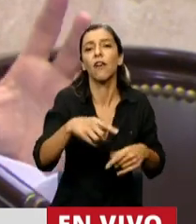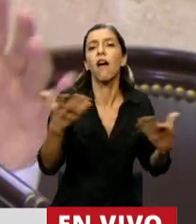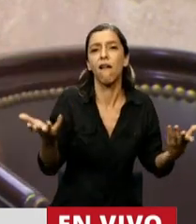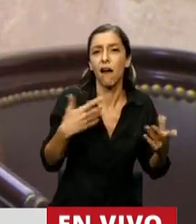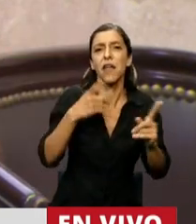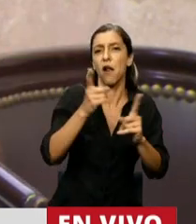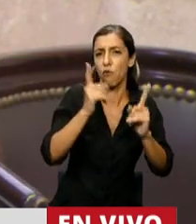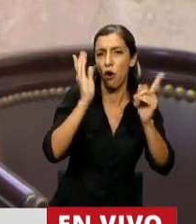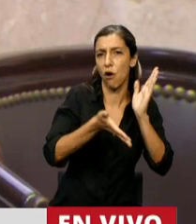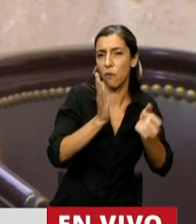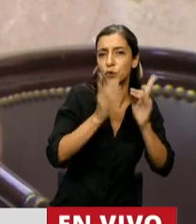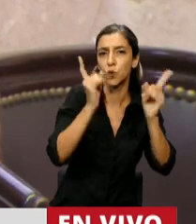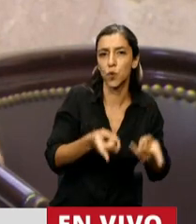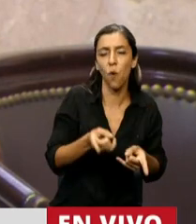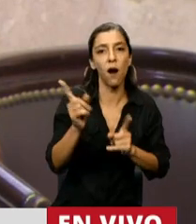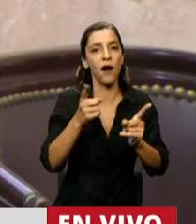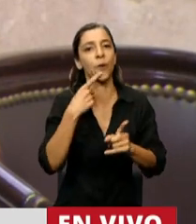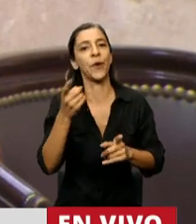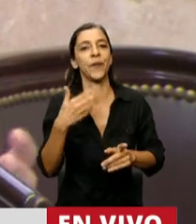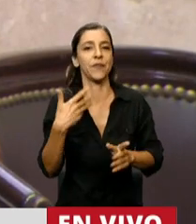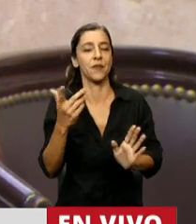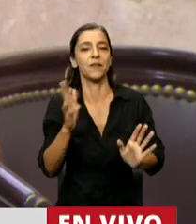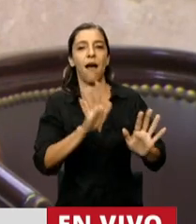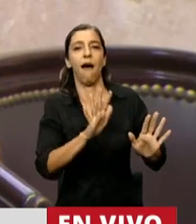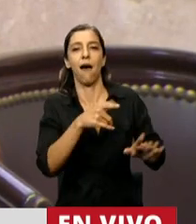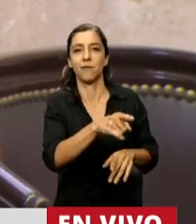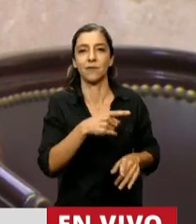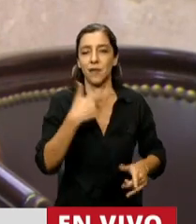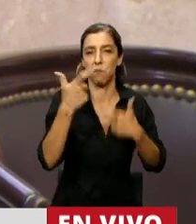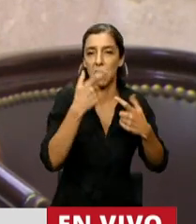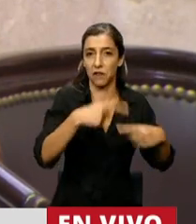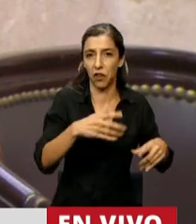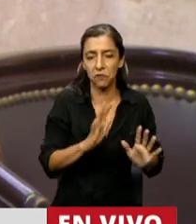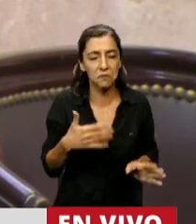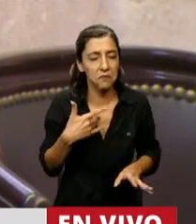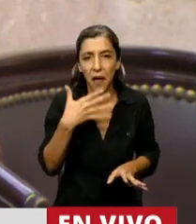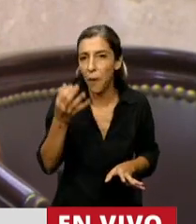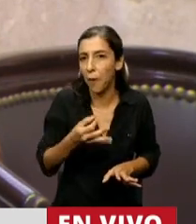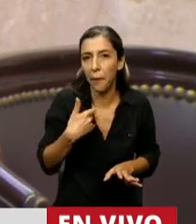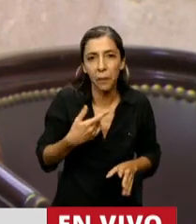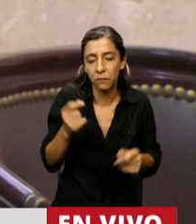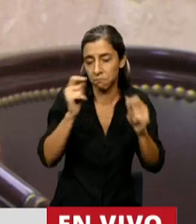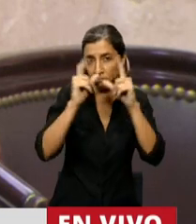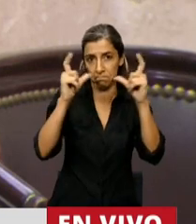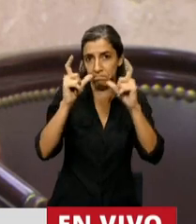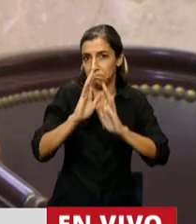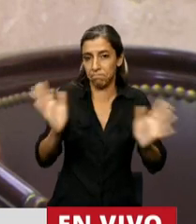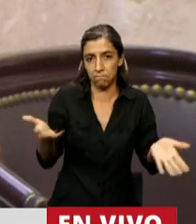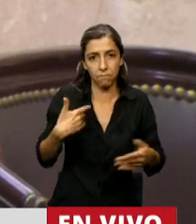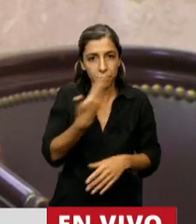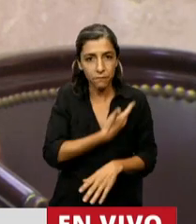dicen, y el hombre del mortero, si acá se espían entre propios y extraños, lo que me llama poderosamente la atención es que